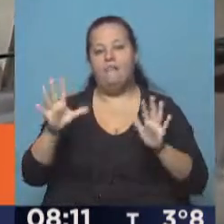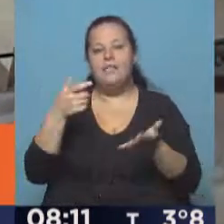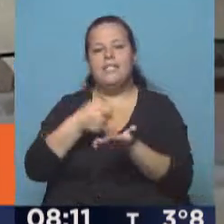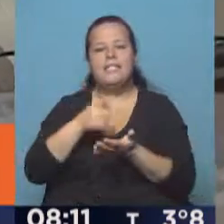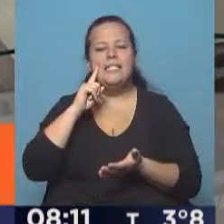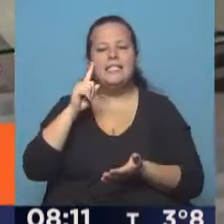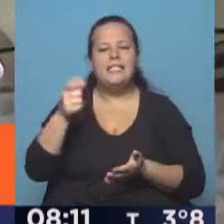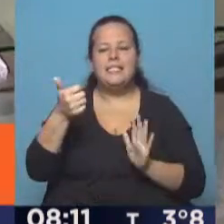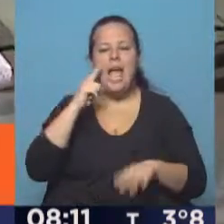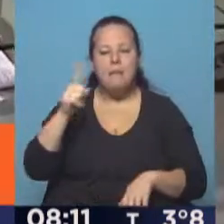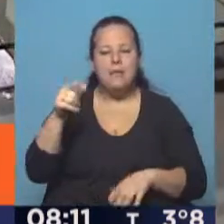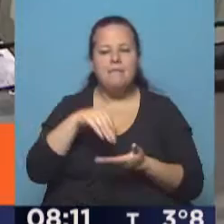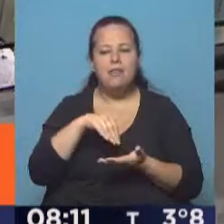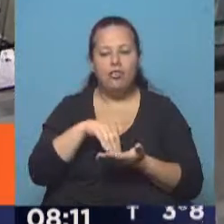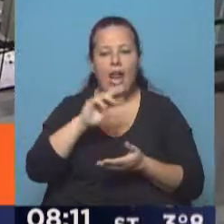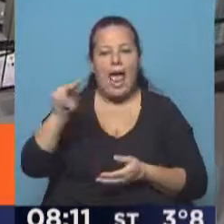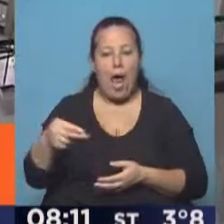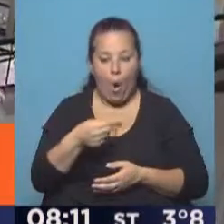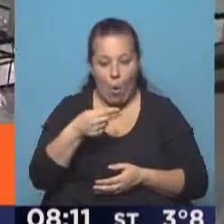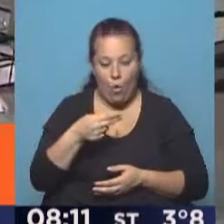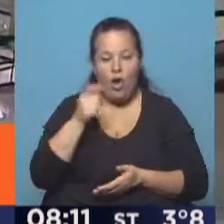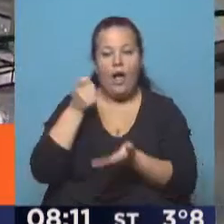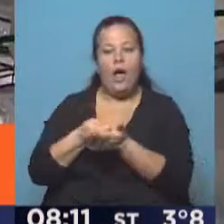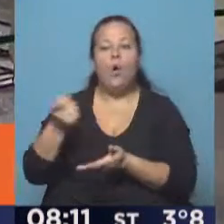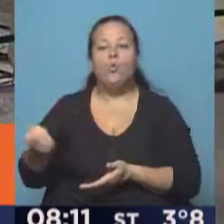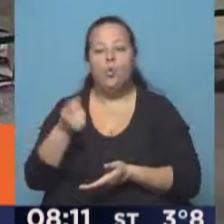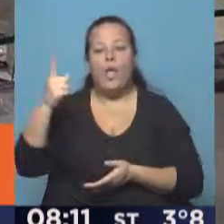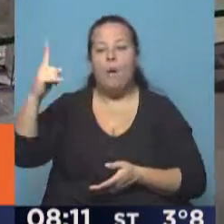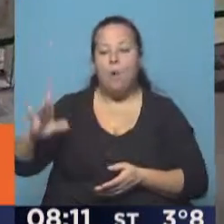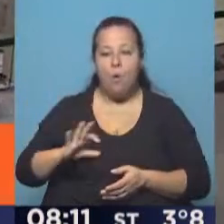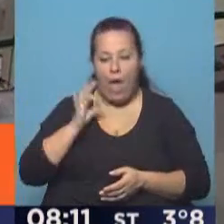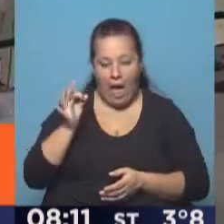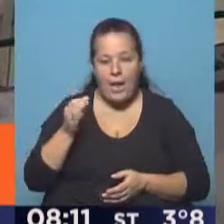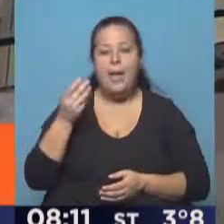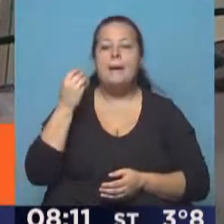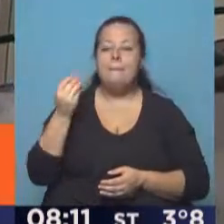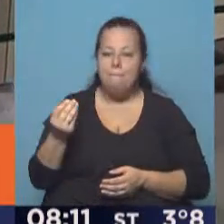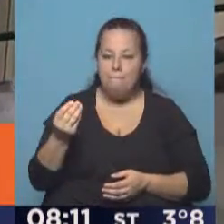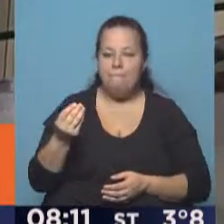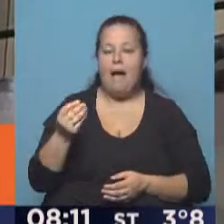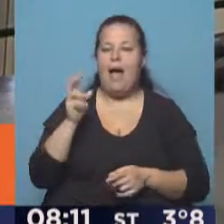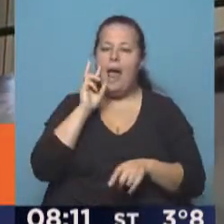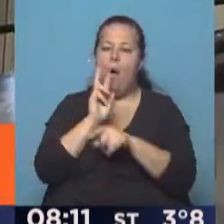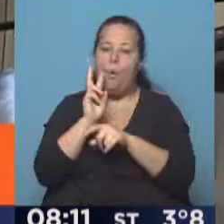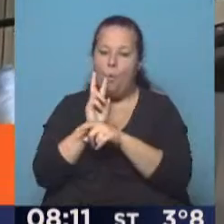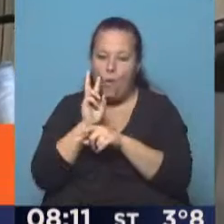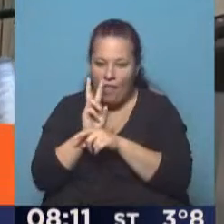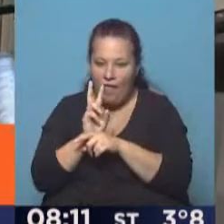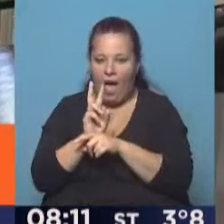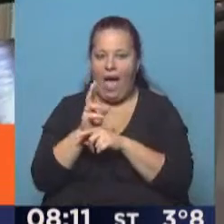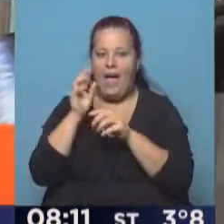6.000 millones de euros a Turquía cada año para efectivamente guardar y mantener